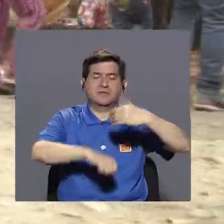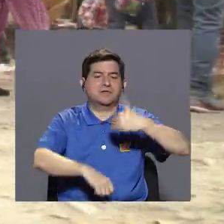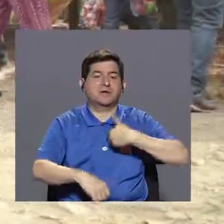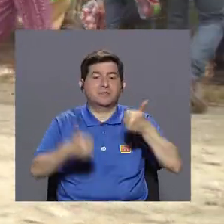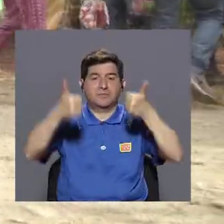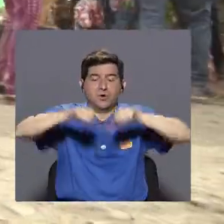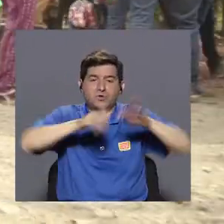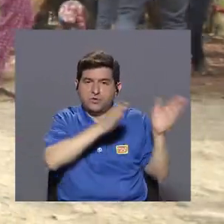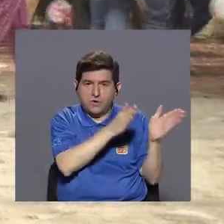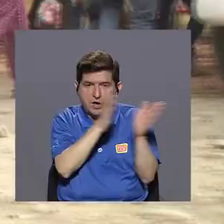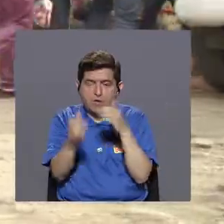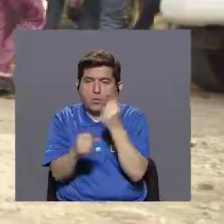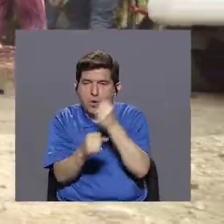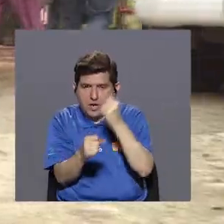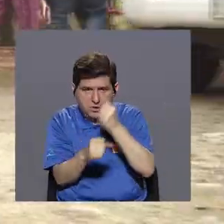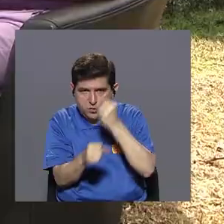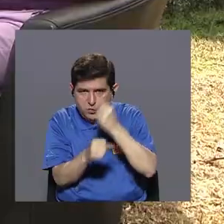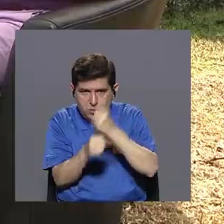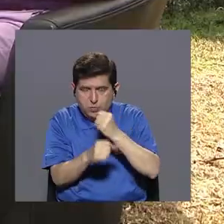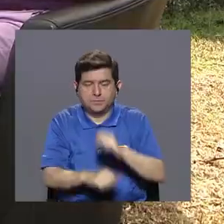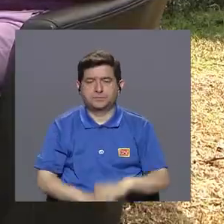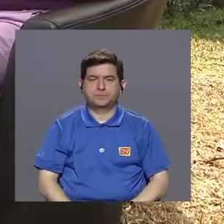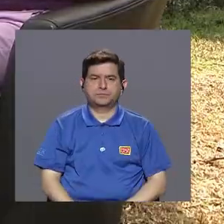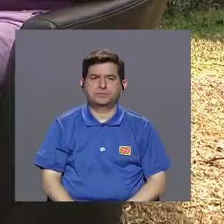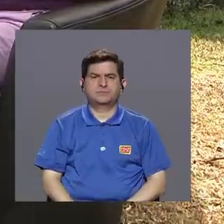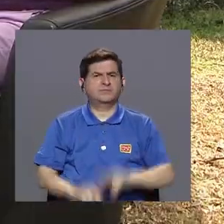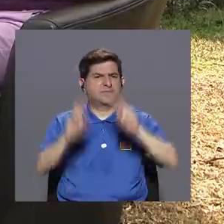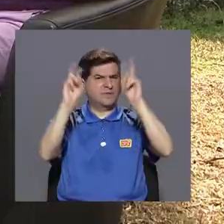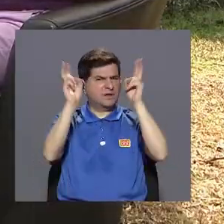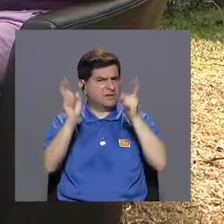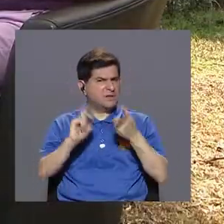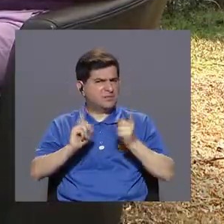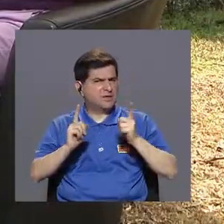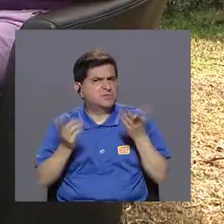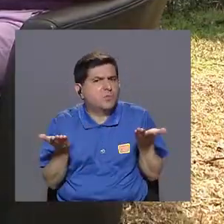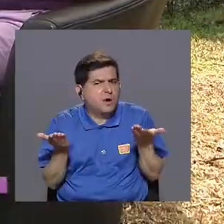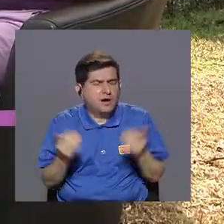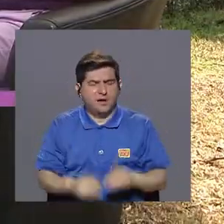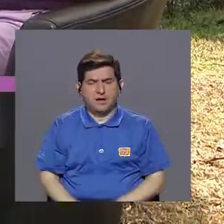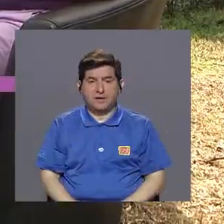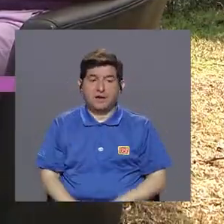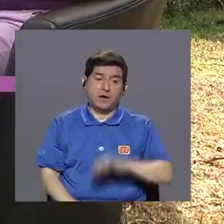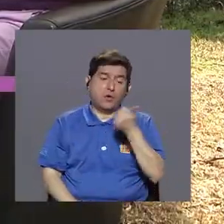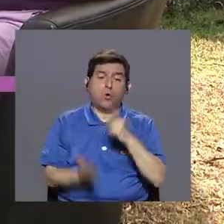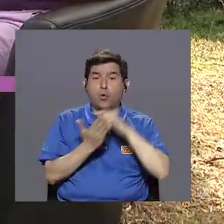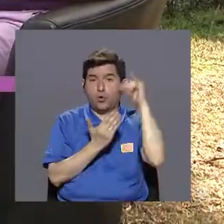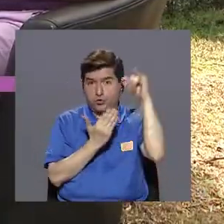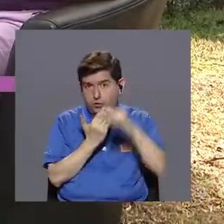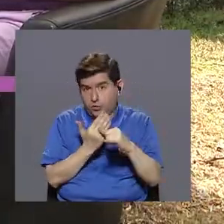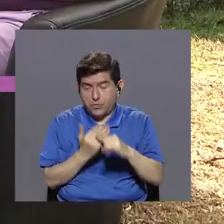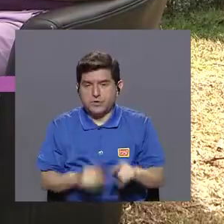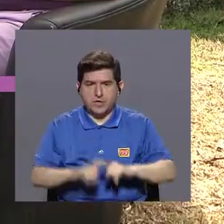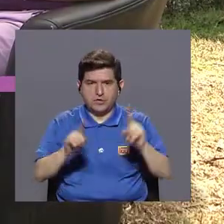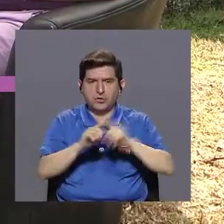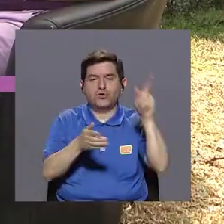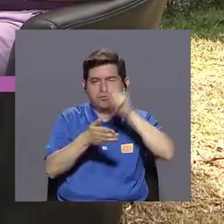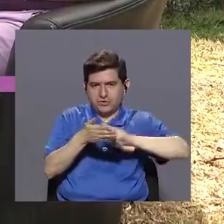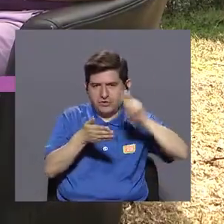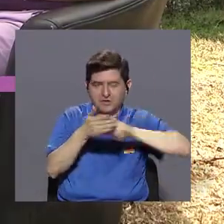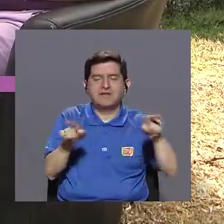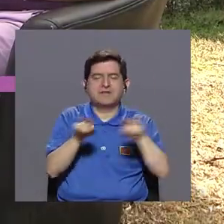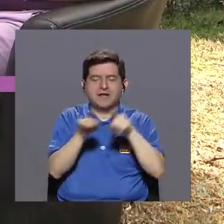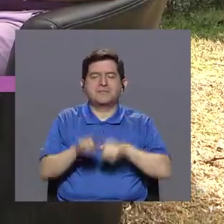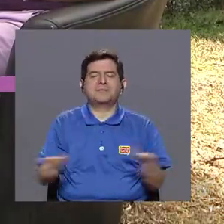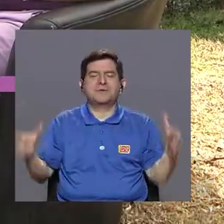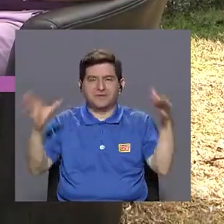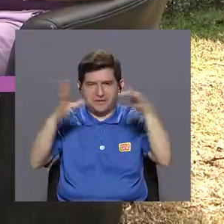tiene de acuerdo a la planificación del trabajo. ¿Qué temas? Bueno, podemos hablar de otro proyecto. Me voy hacia otra escuela que